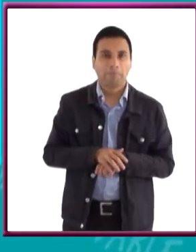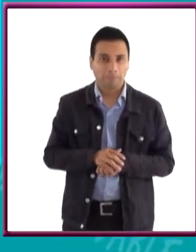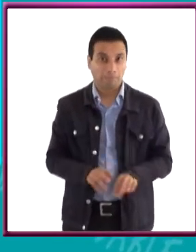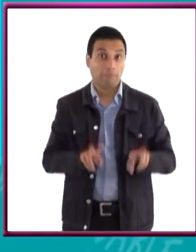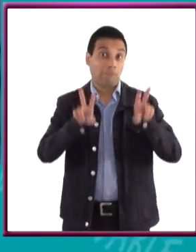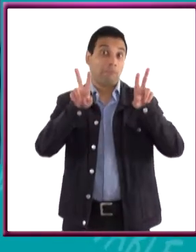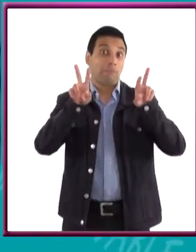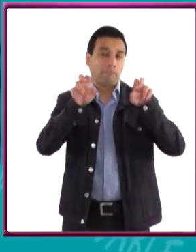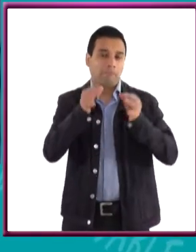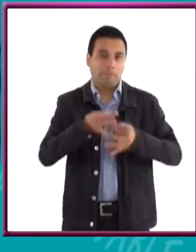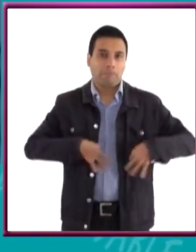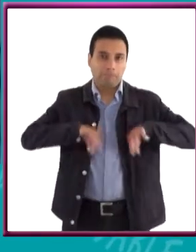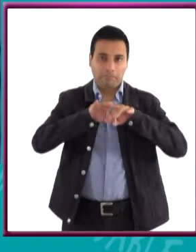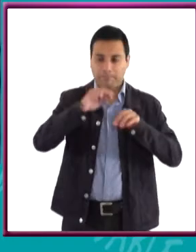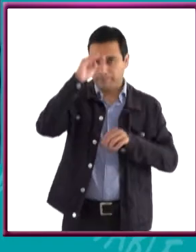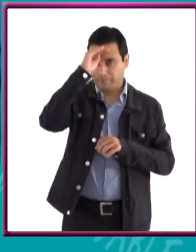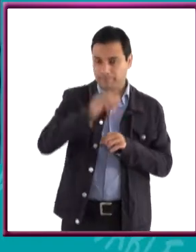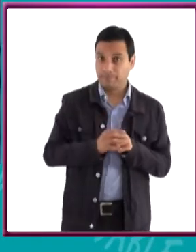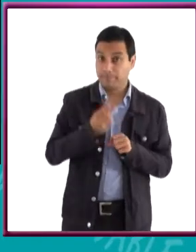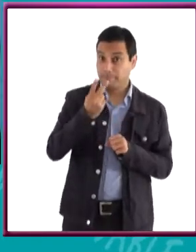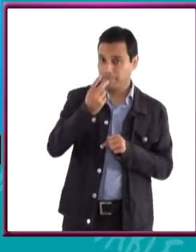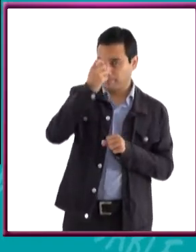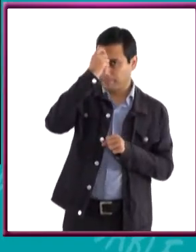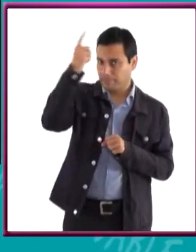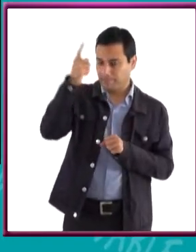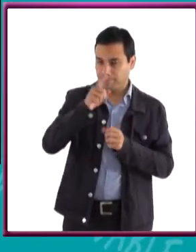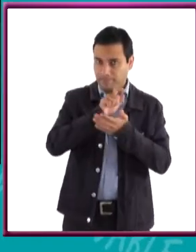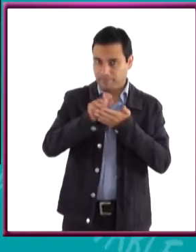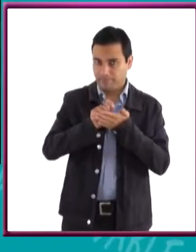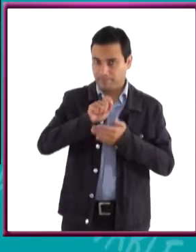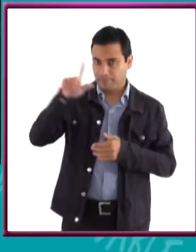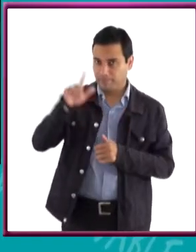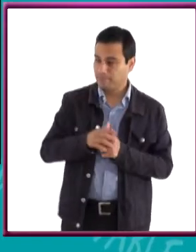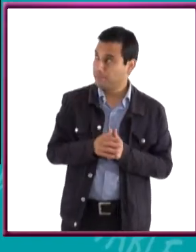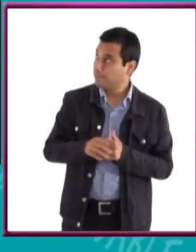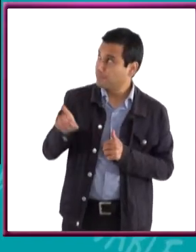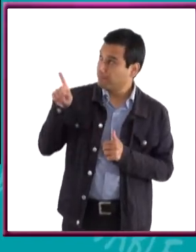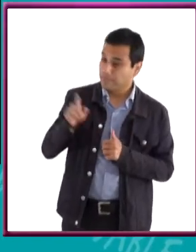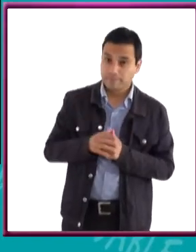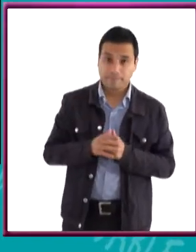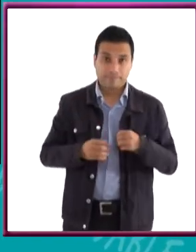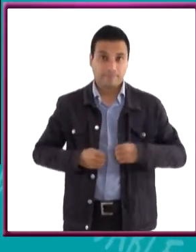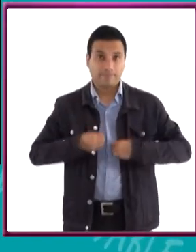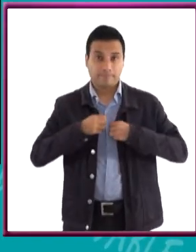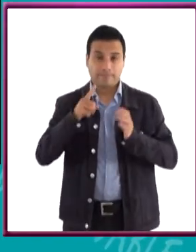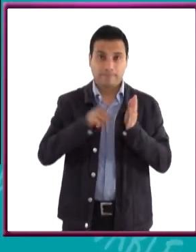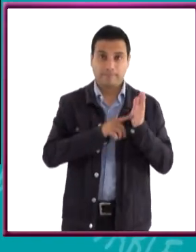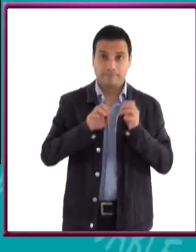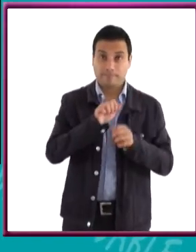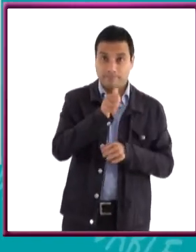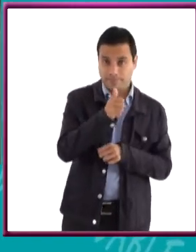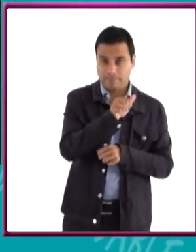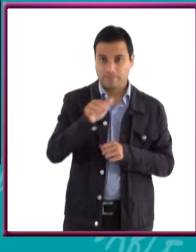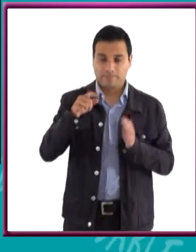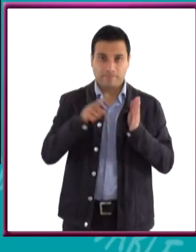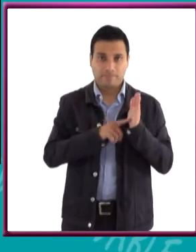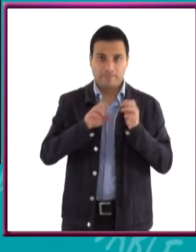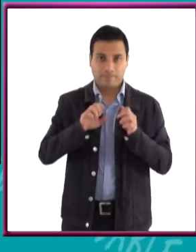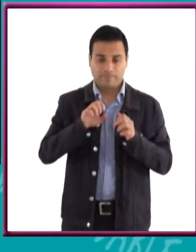temas sociales, y son obra de 2 autores. El primero es Juan Guzmán, quien vivió de 1911